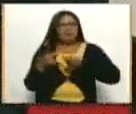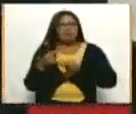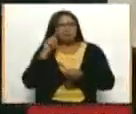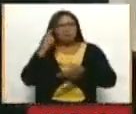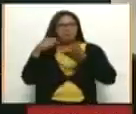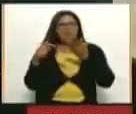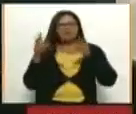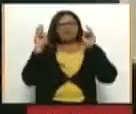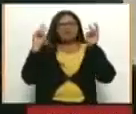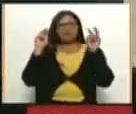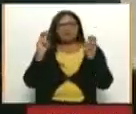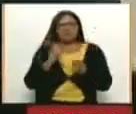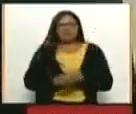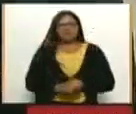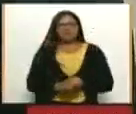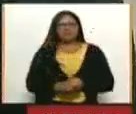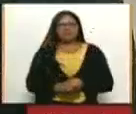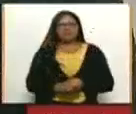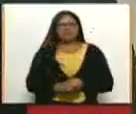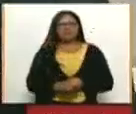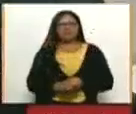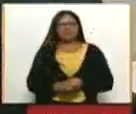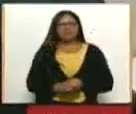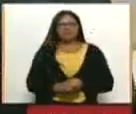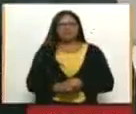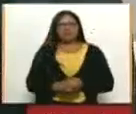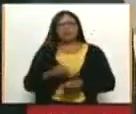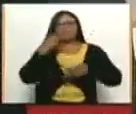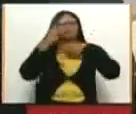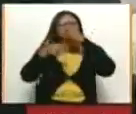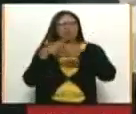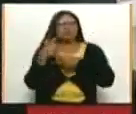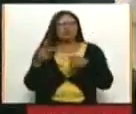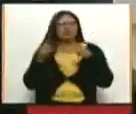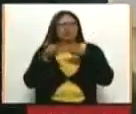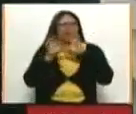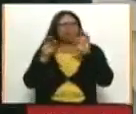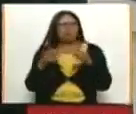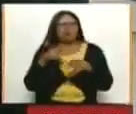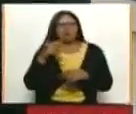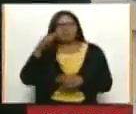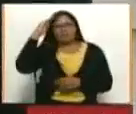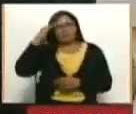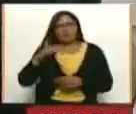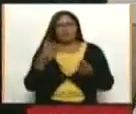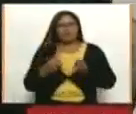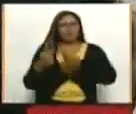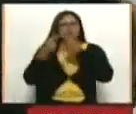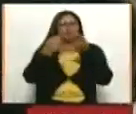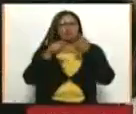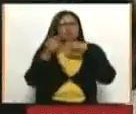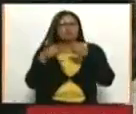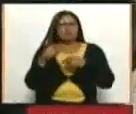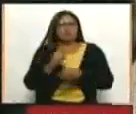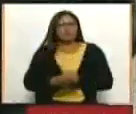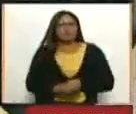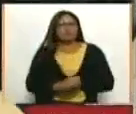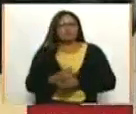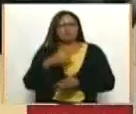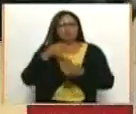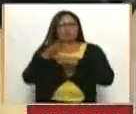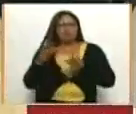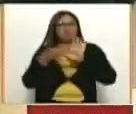varios temas, tanto geopolítico, como militar, como económico, como comercial, que van